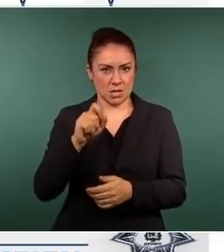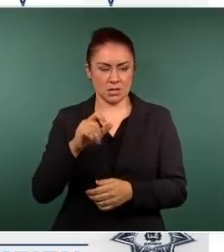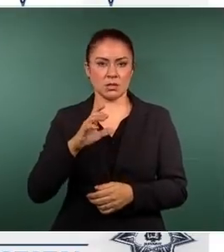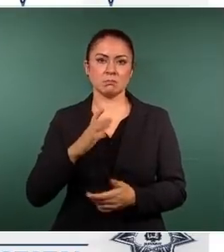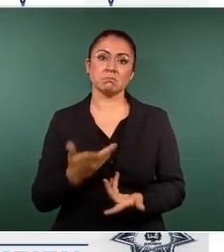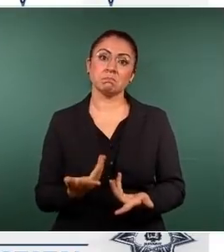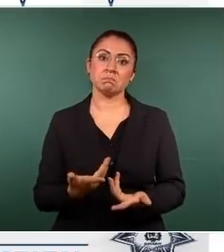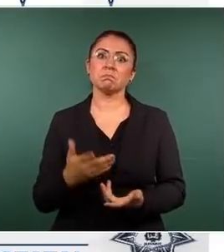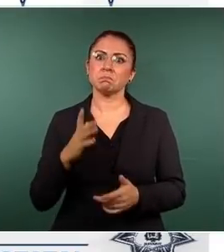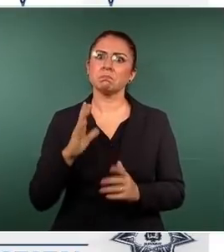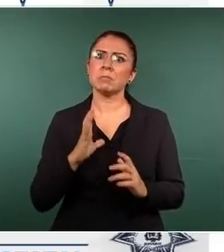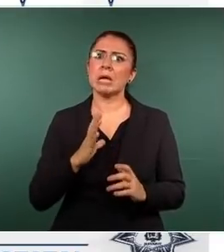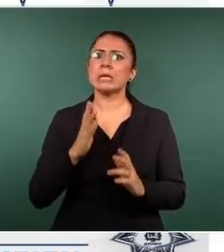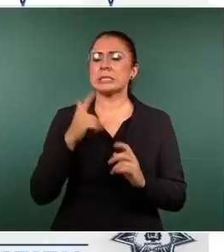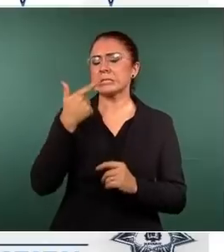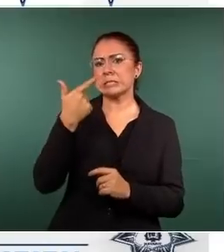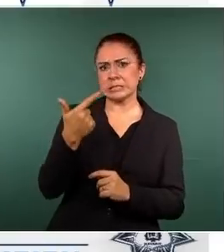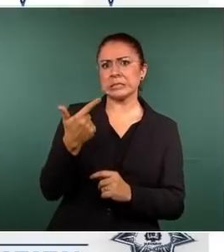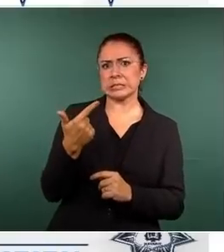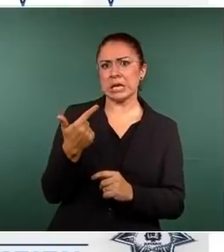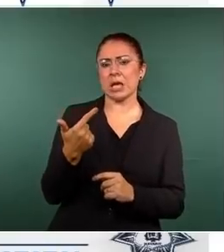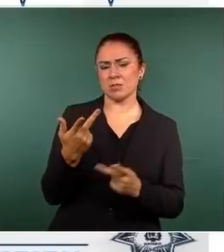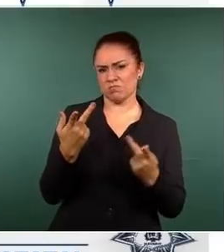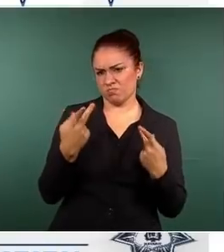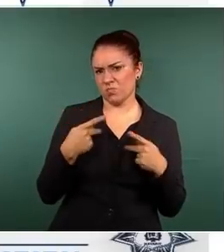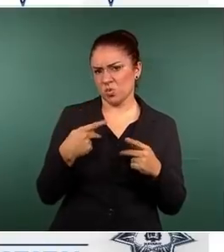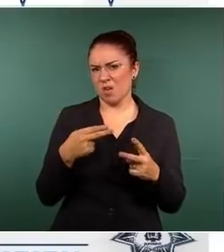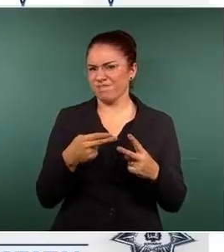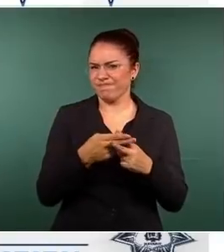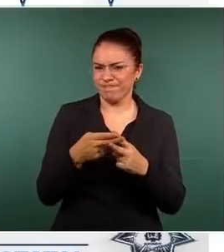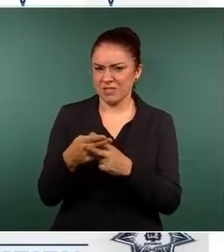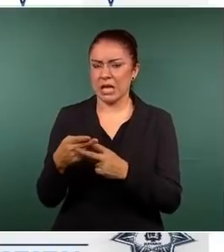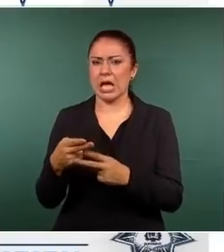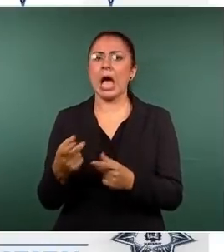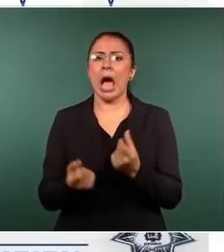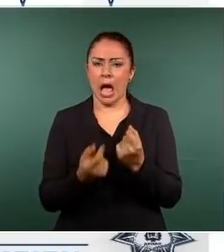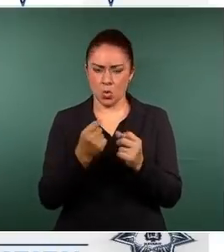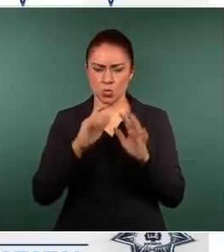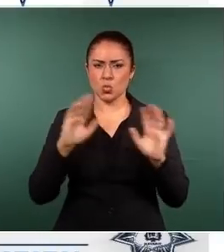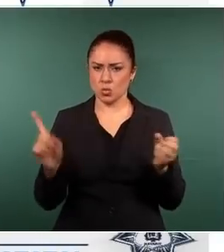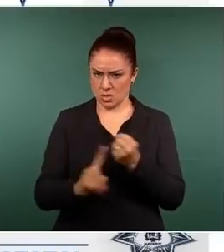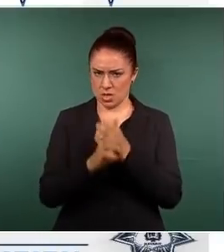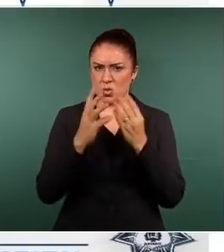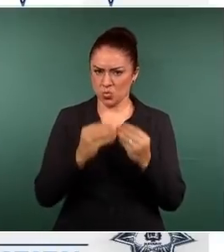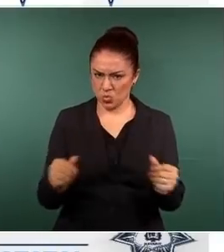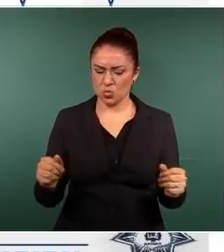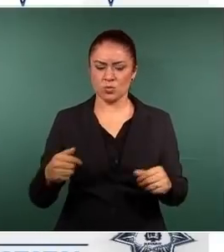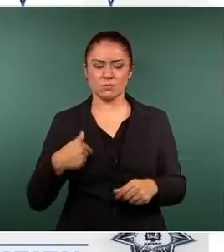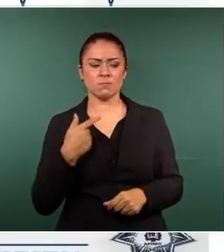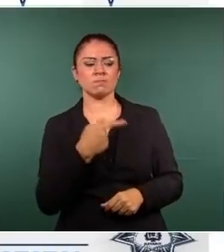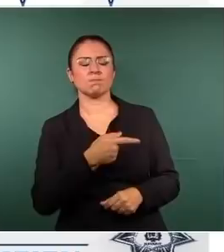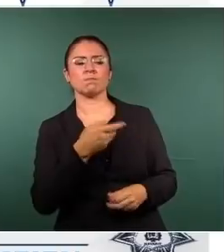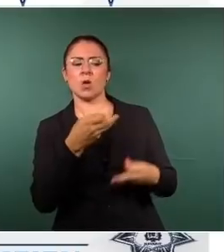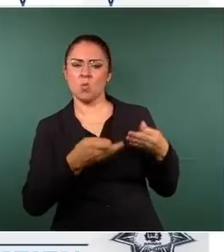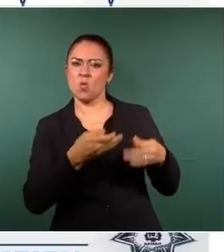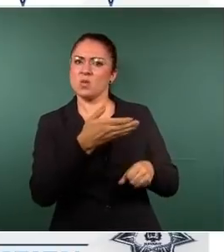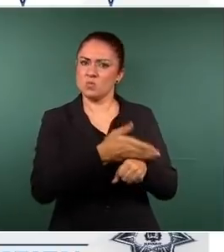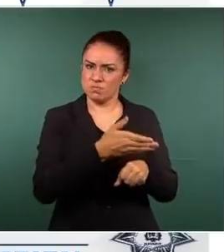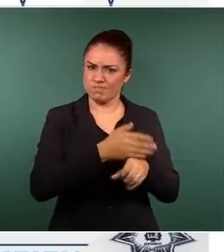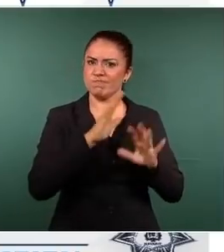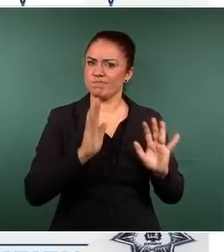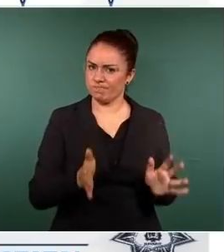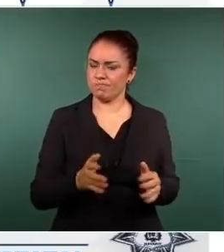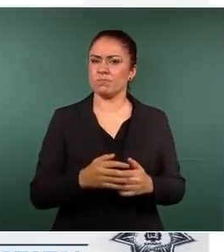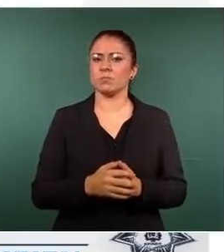ya han sido resueltos y en algunos ya con sentencia el quinceavo y último la violación